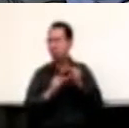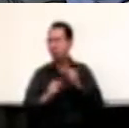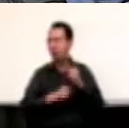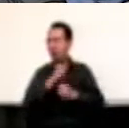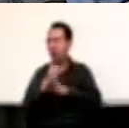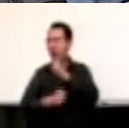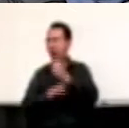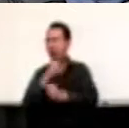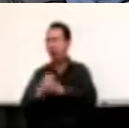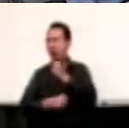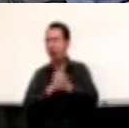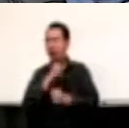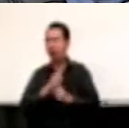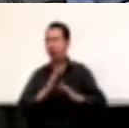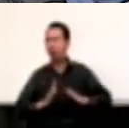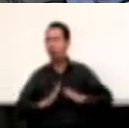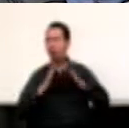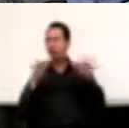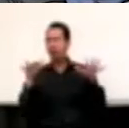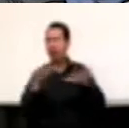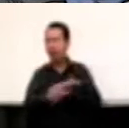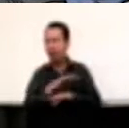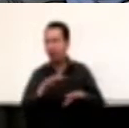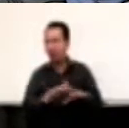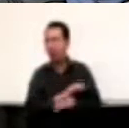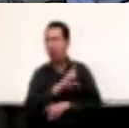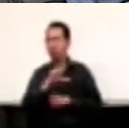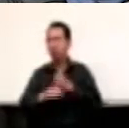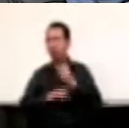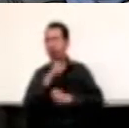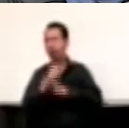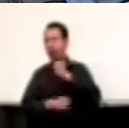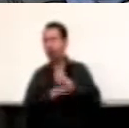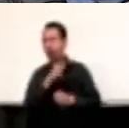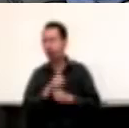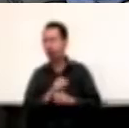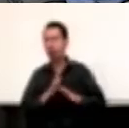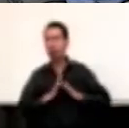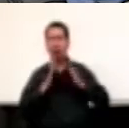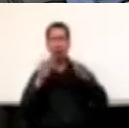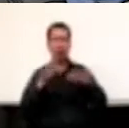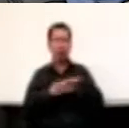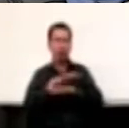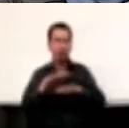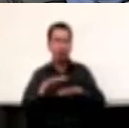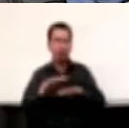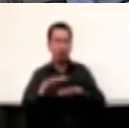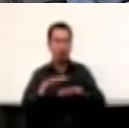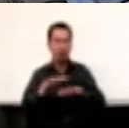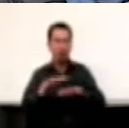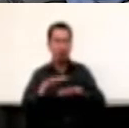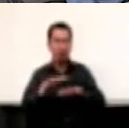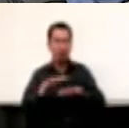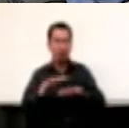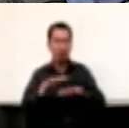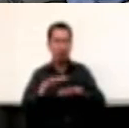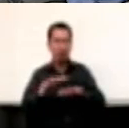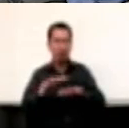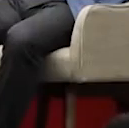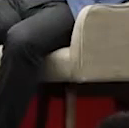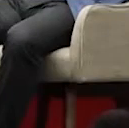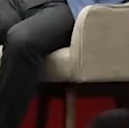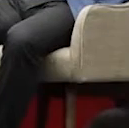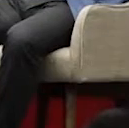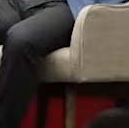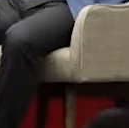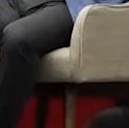y la competencia también en los ámbitos legislativo y electoral, propiamente en los ámbitos de gobierno a nivel federal, también local, PRI,